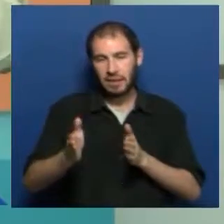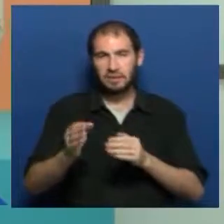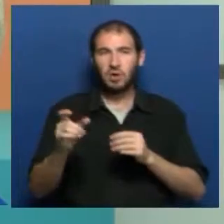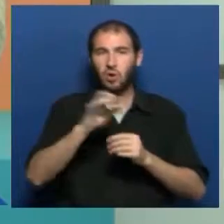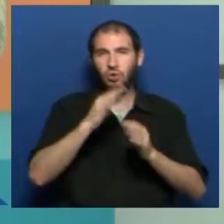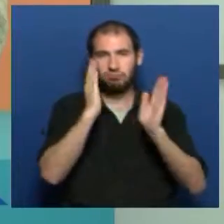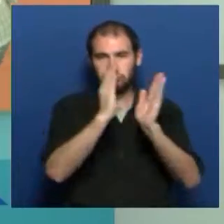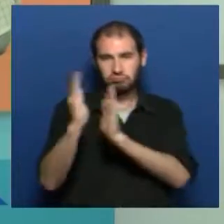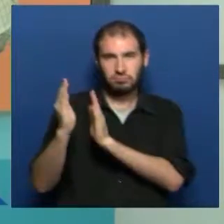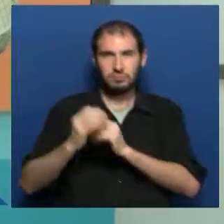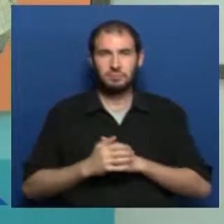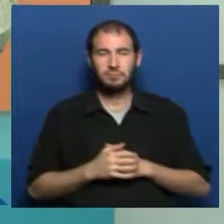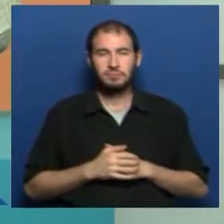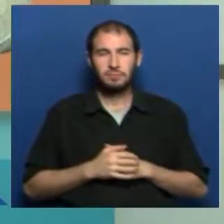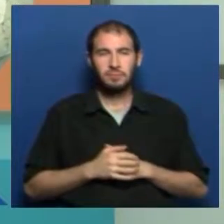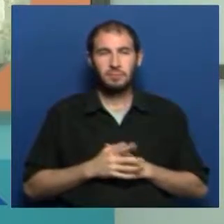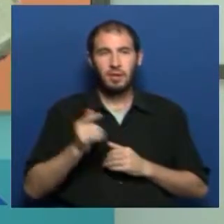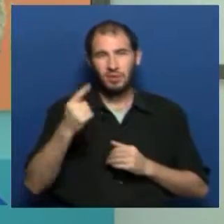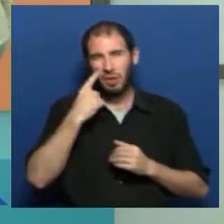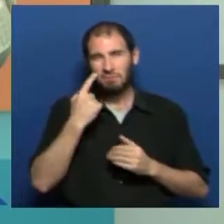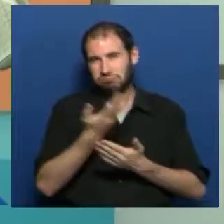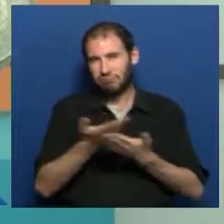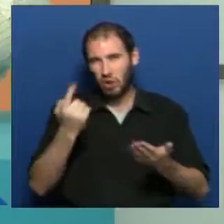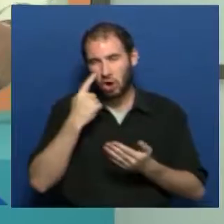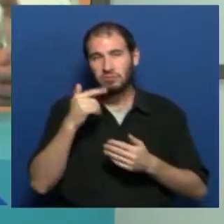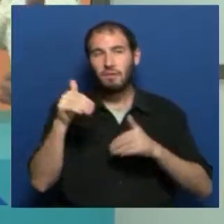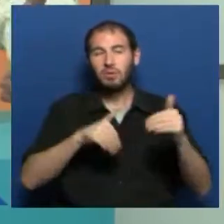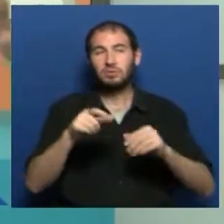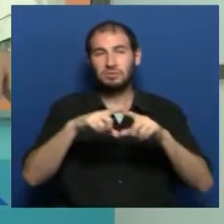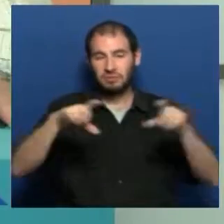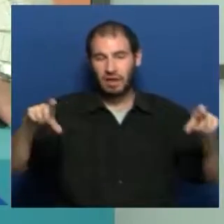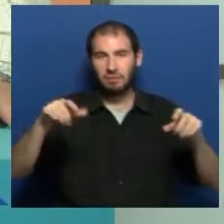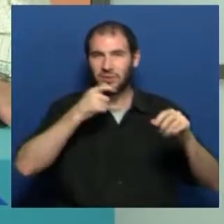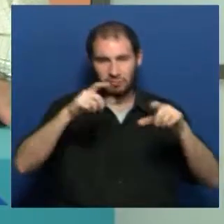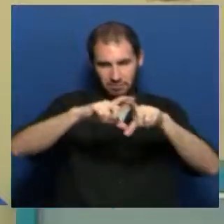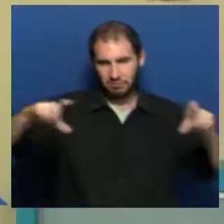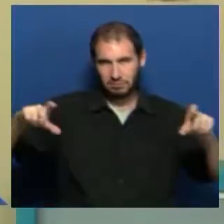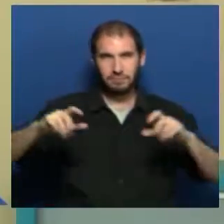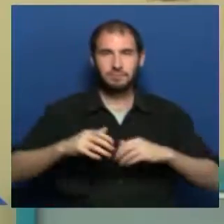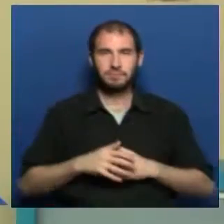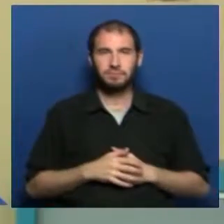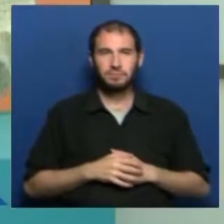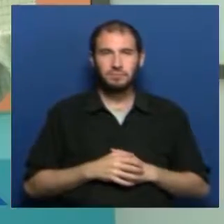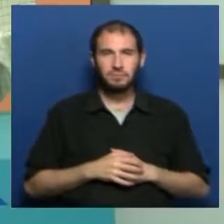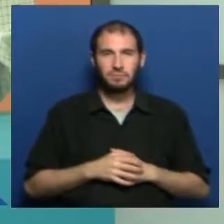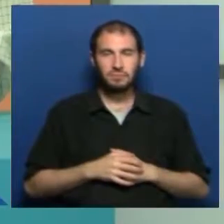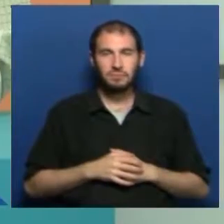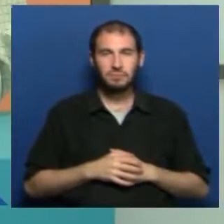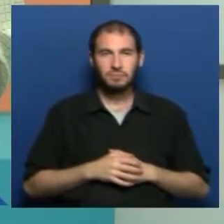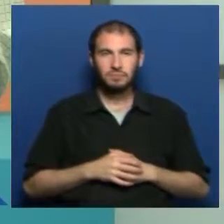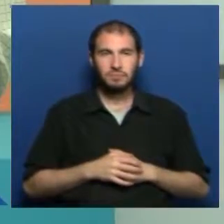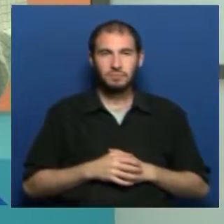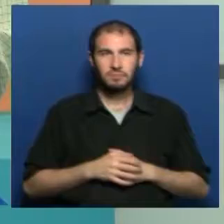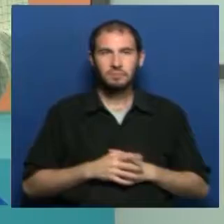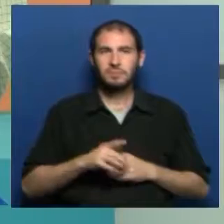por categoría, y que conocemos todo como voto sábana en sentido horizontal. Exactamente.